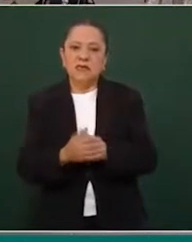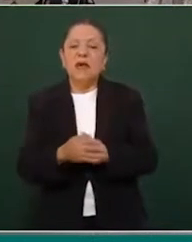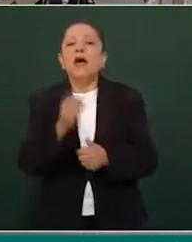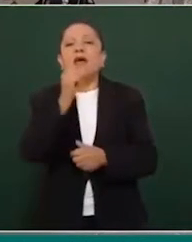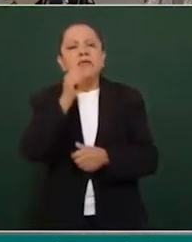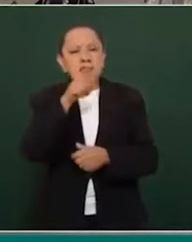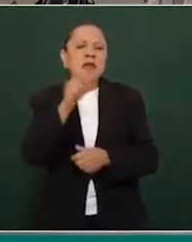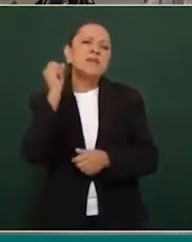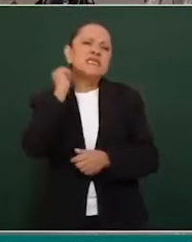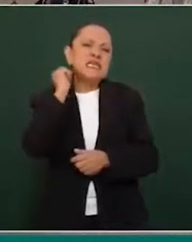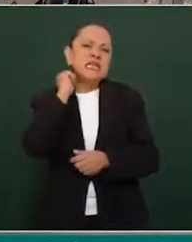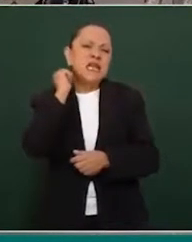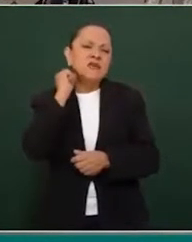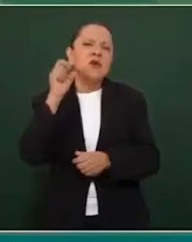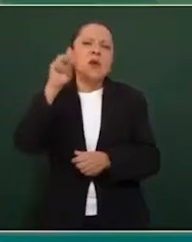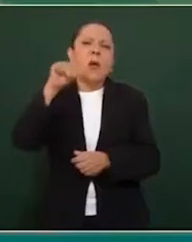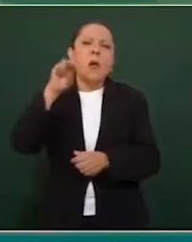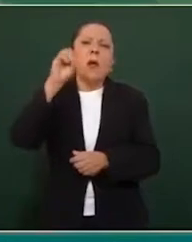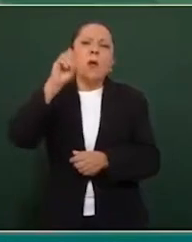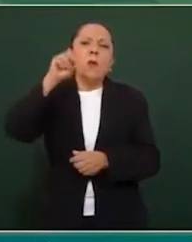presidente. Pues está